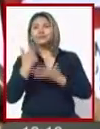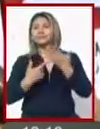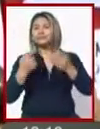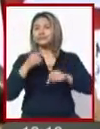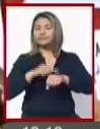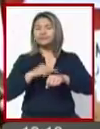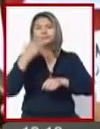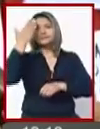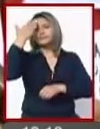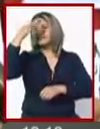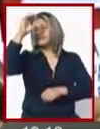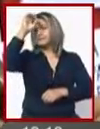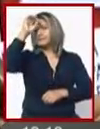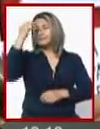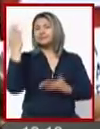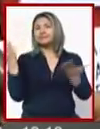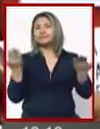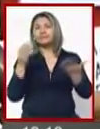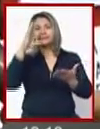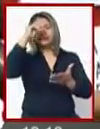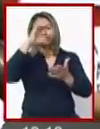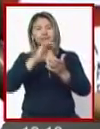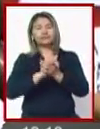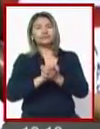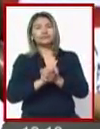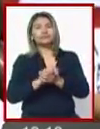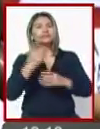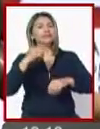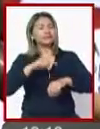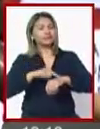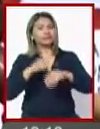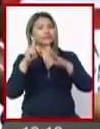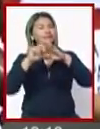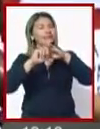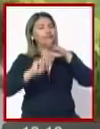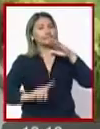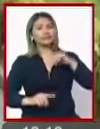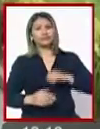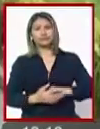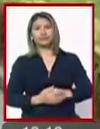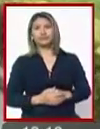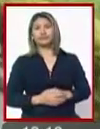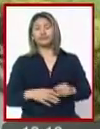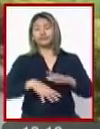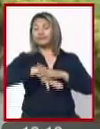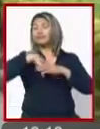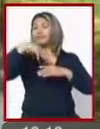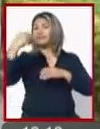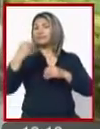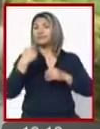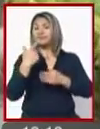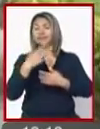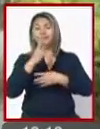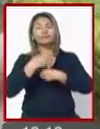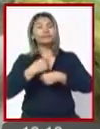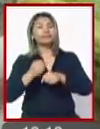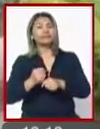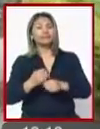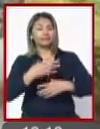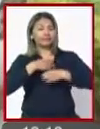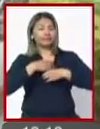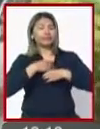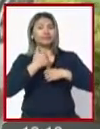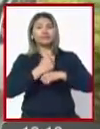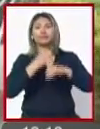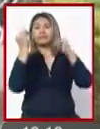el momento no sé el paradero de mi marido. Desde ese momento ha desaparecido. Afuera de los ambientes que han creado para realizar su